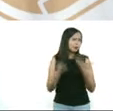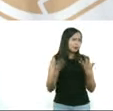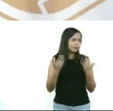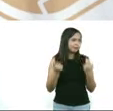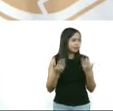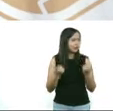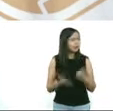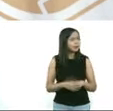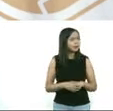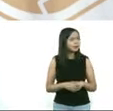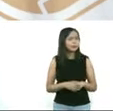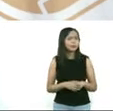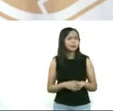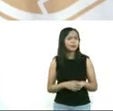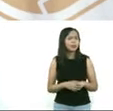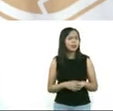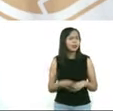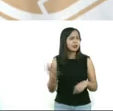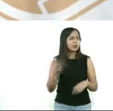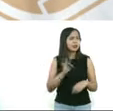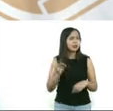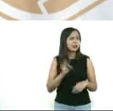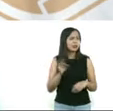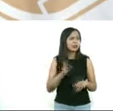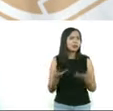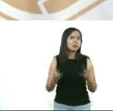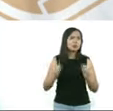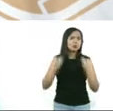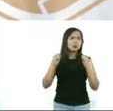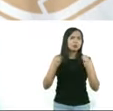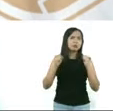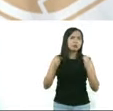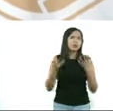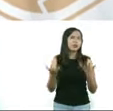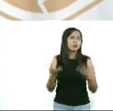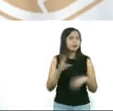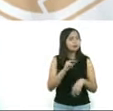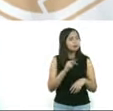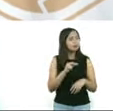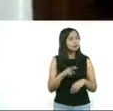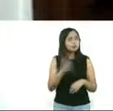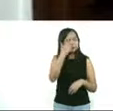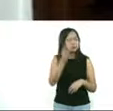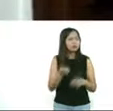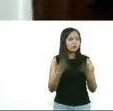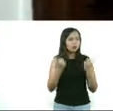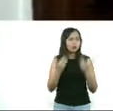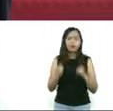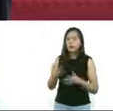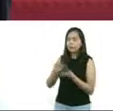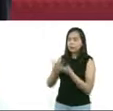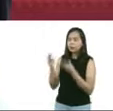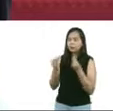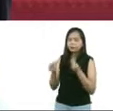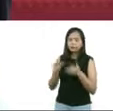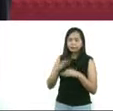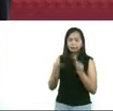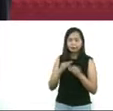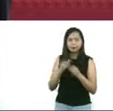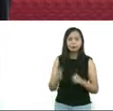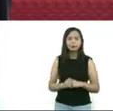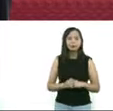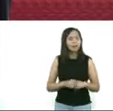pudieran llevarse a cabo un paro, ni mucho menos. No hay argumentos. Muchas gracias. Buen día a todas y todos. Continuamos